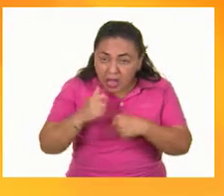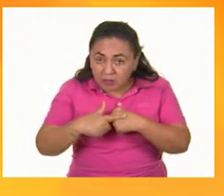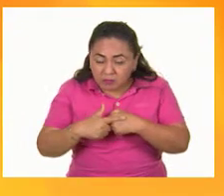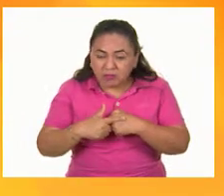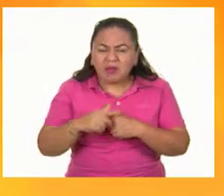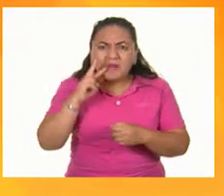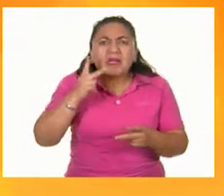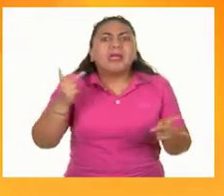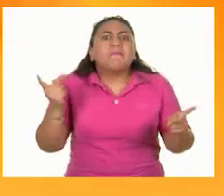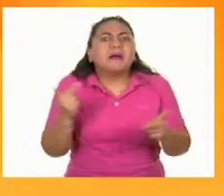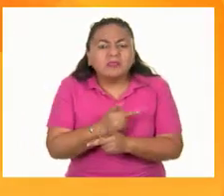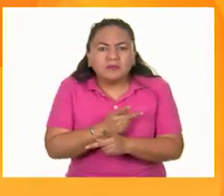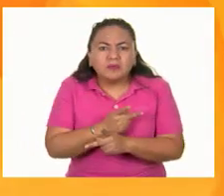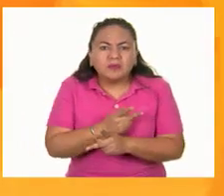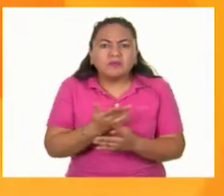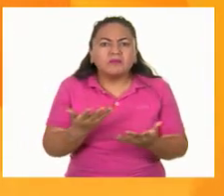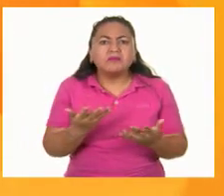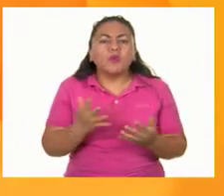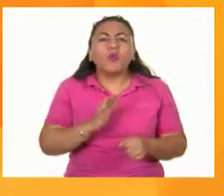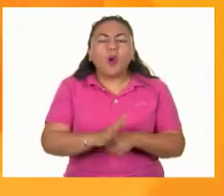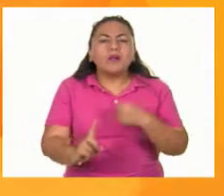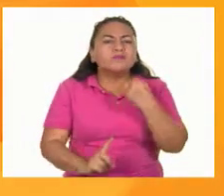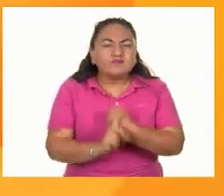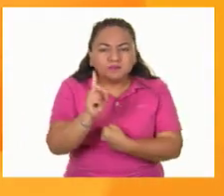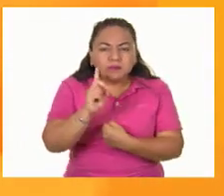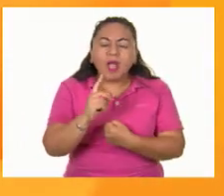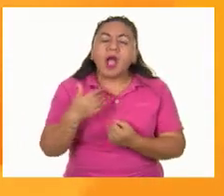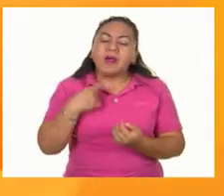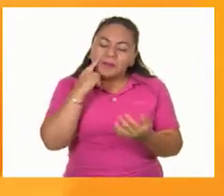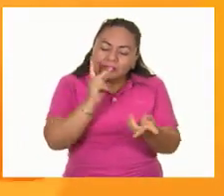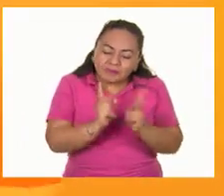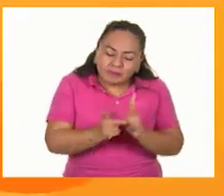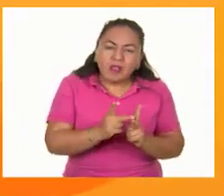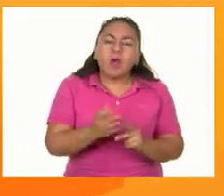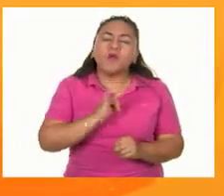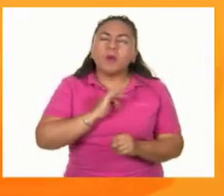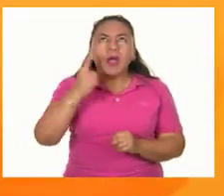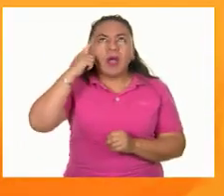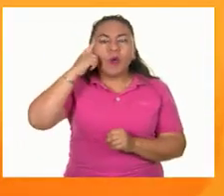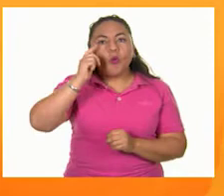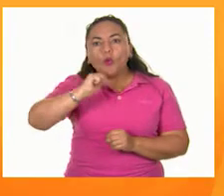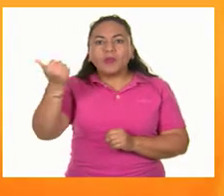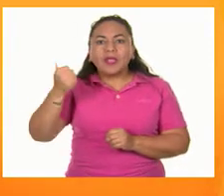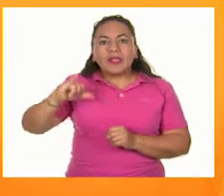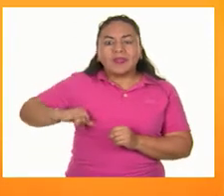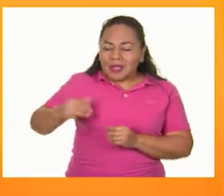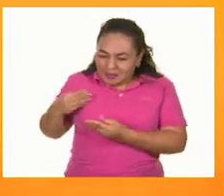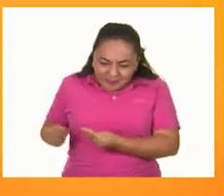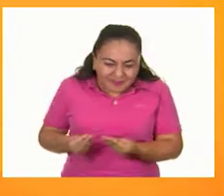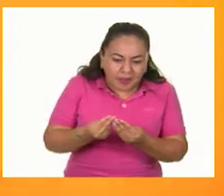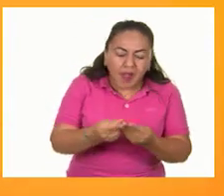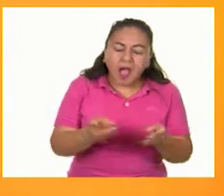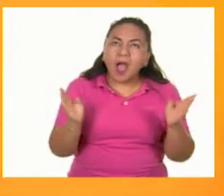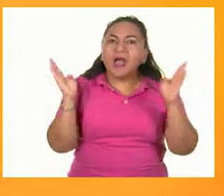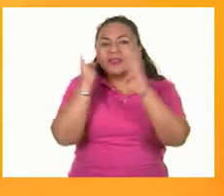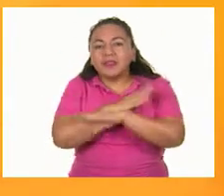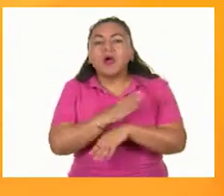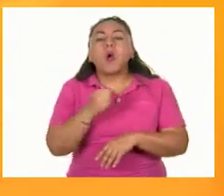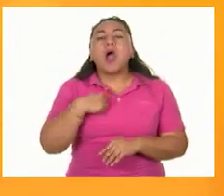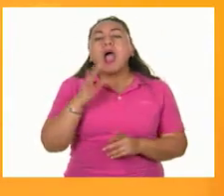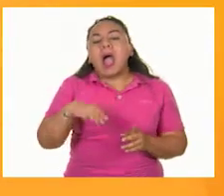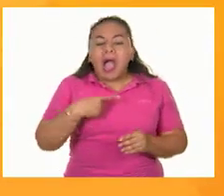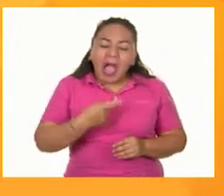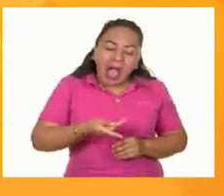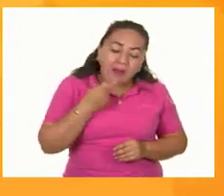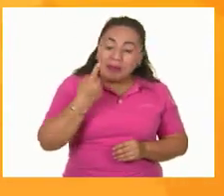el berrinche, ofrecerle opciones. Bien, podemos distraerlo con algo más interesante, evitar darle sermones o